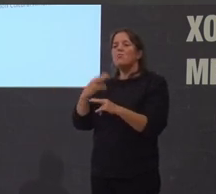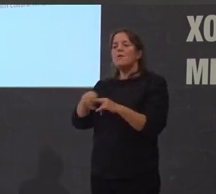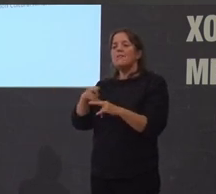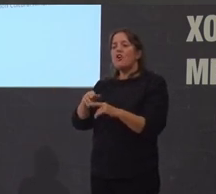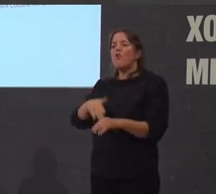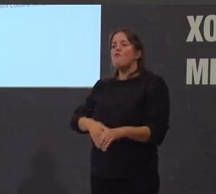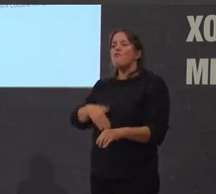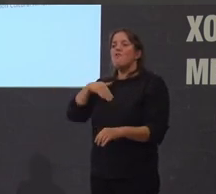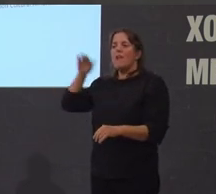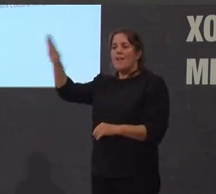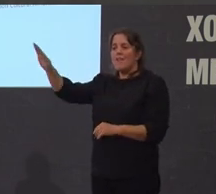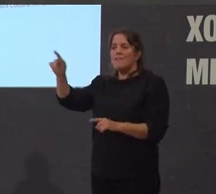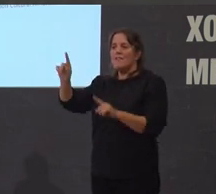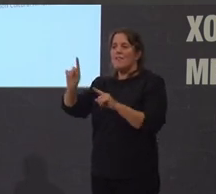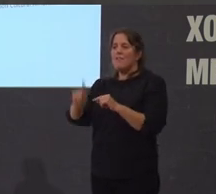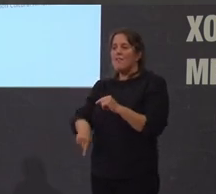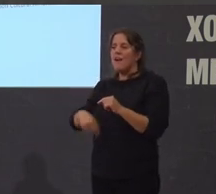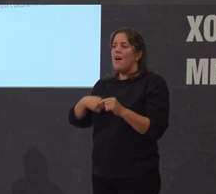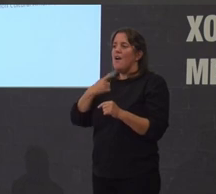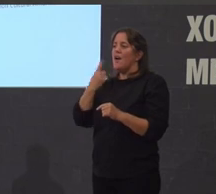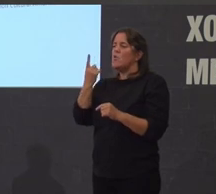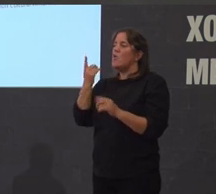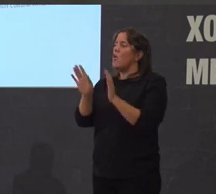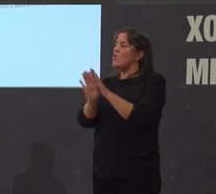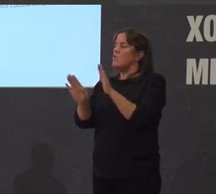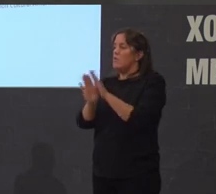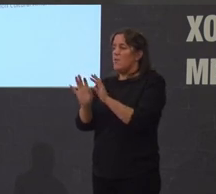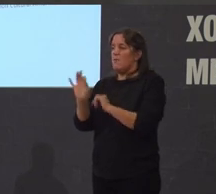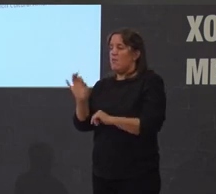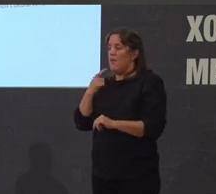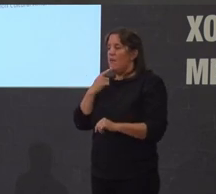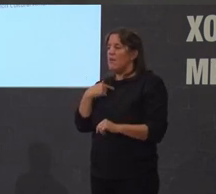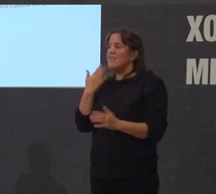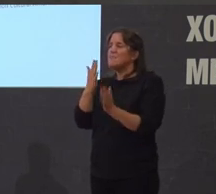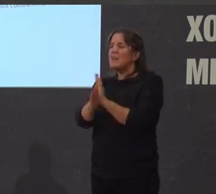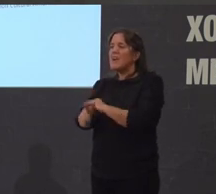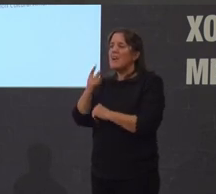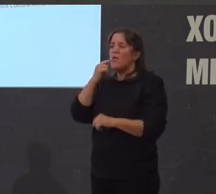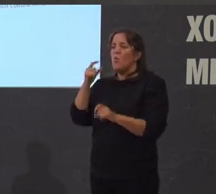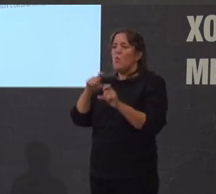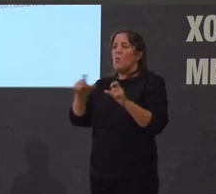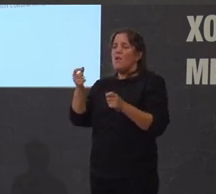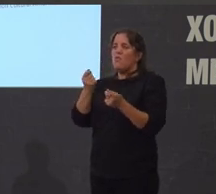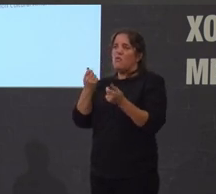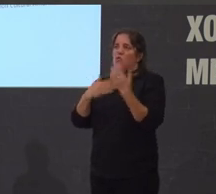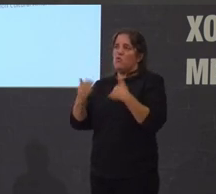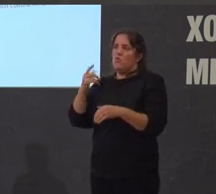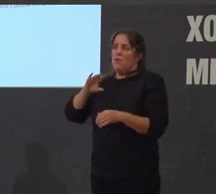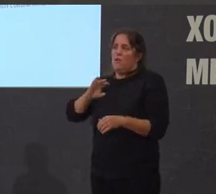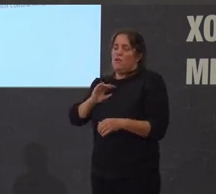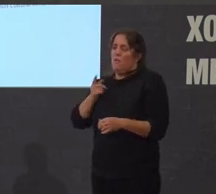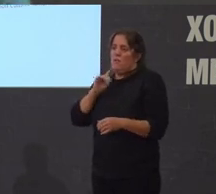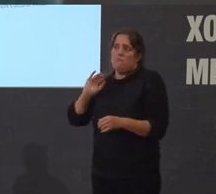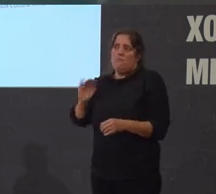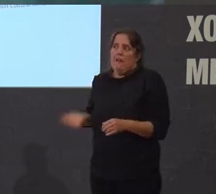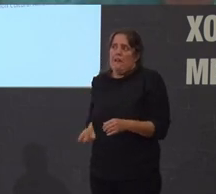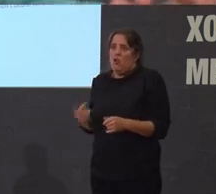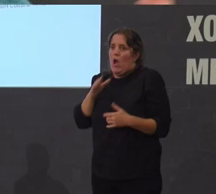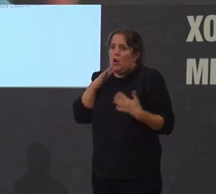y explica muchas otras fortunas actuales quiere decir aquí hay hay